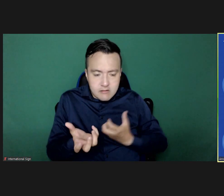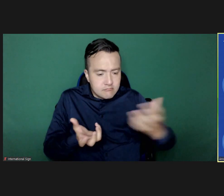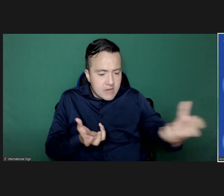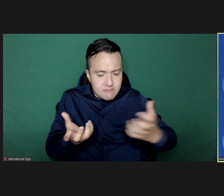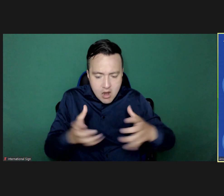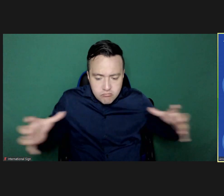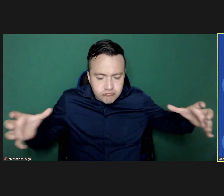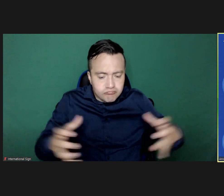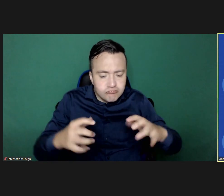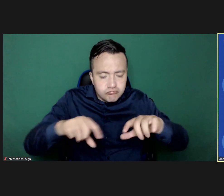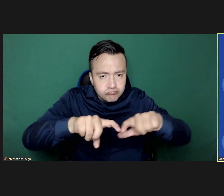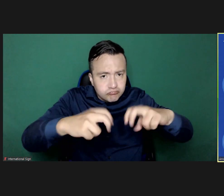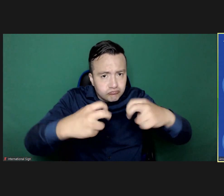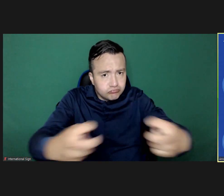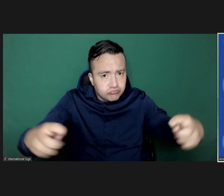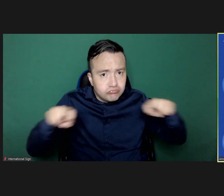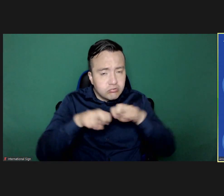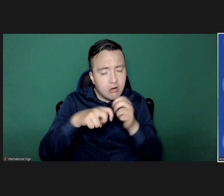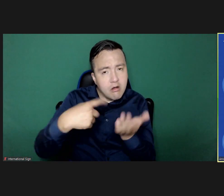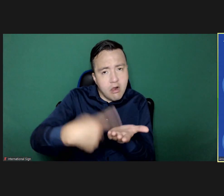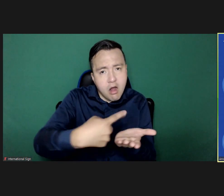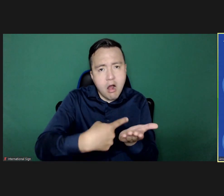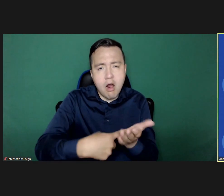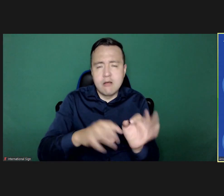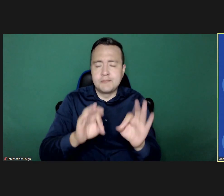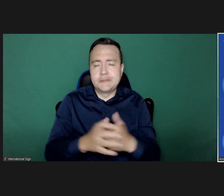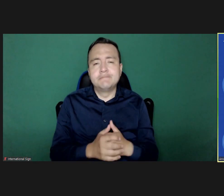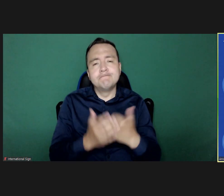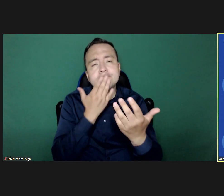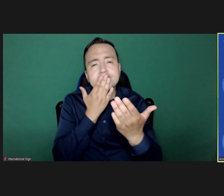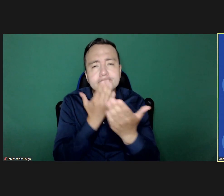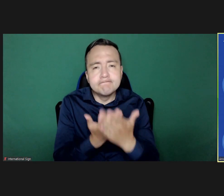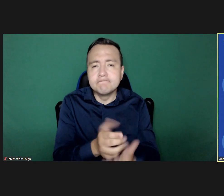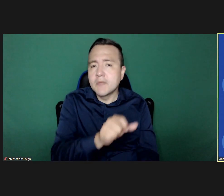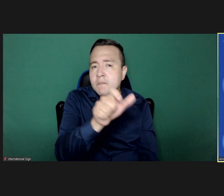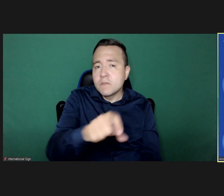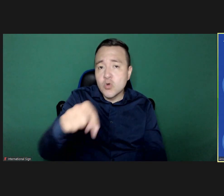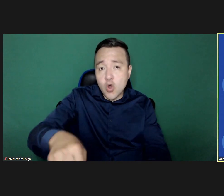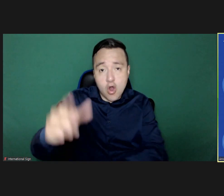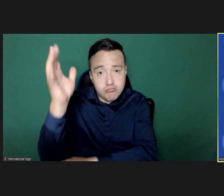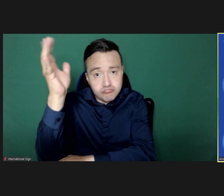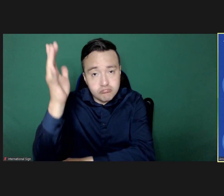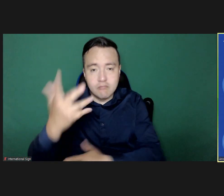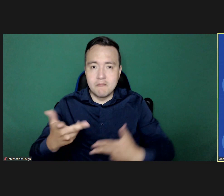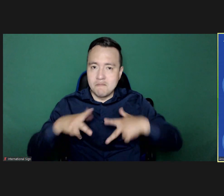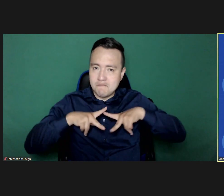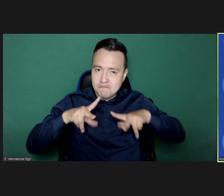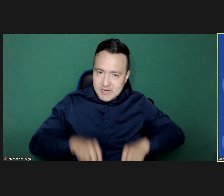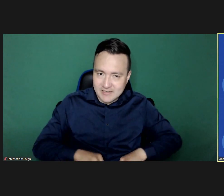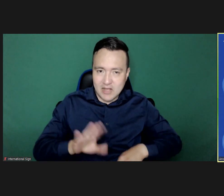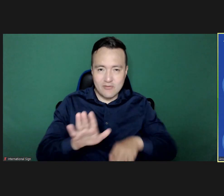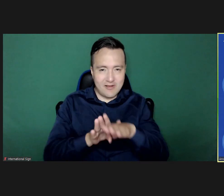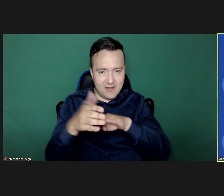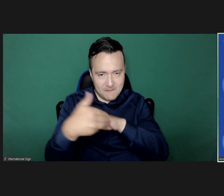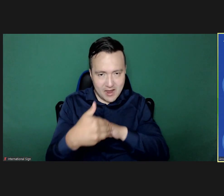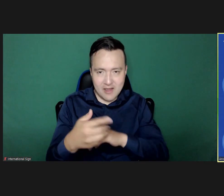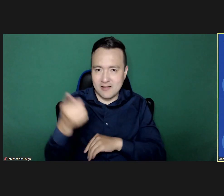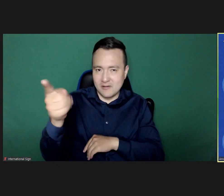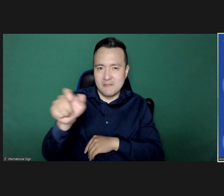los representantes de los ministerios, los representantes del Ministerio de Salud de Jamaica, el honorable